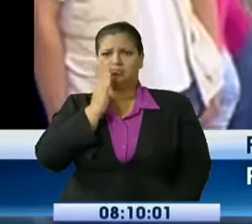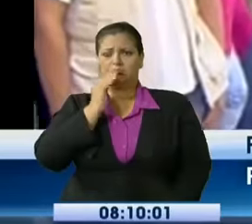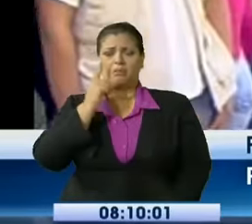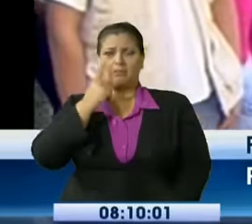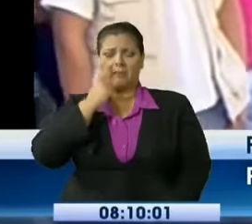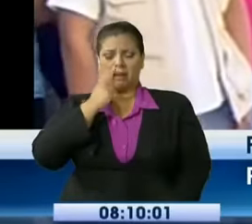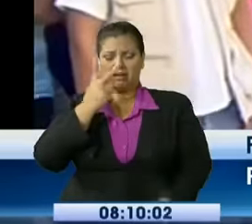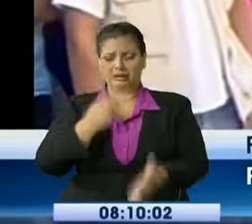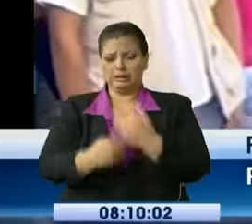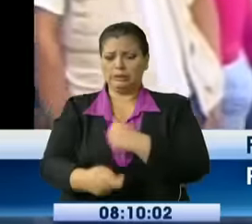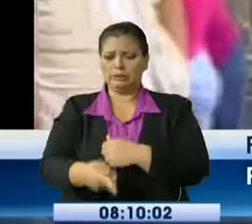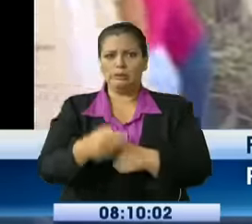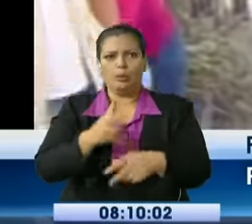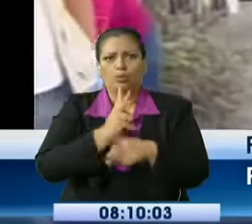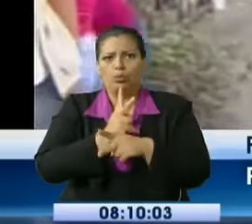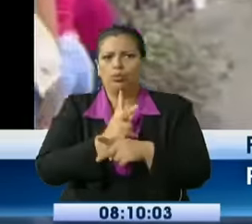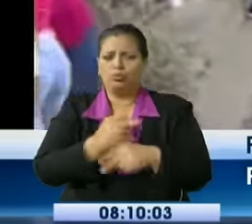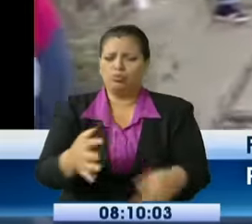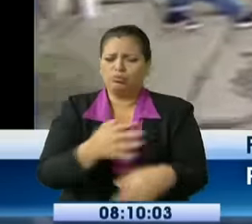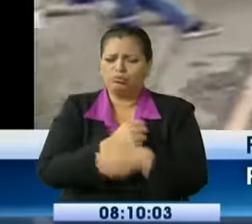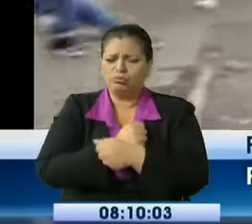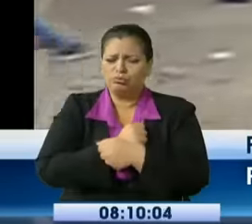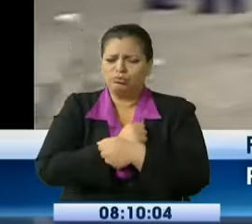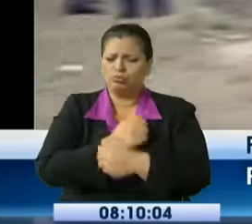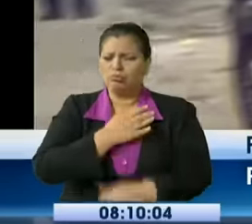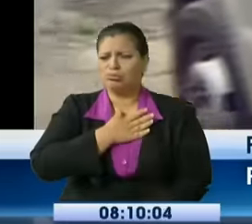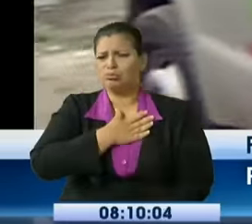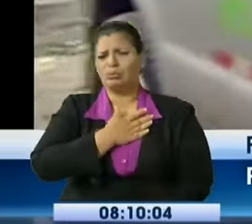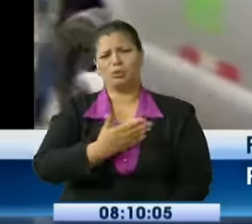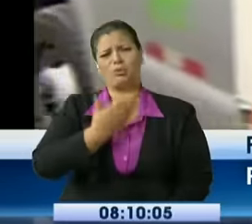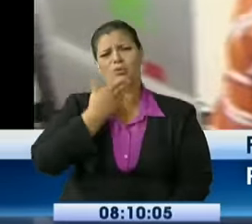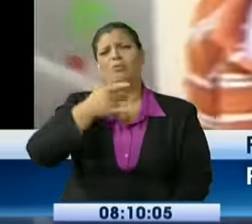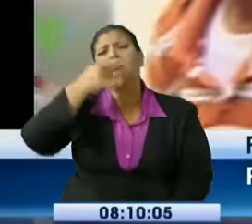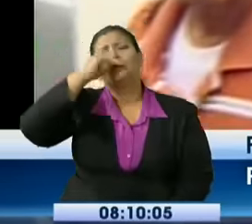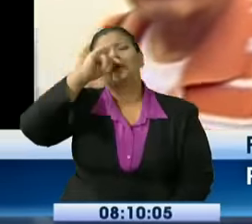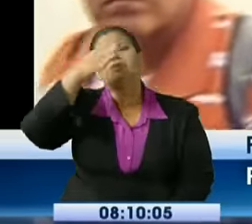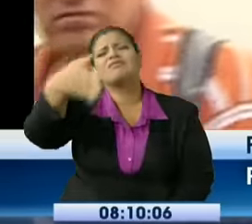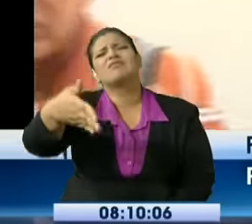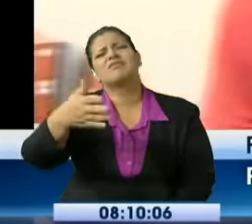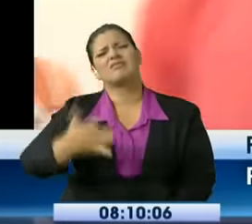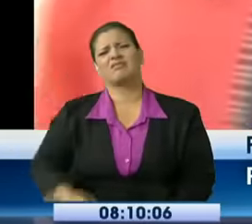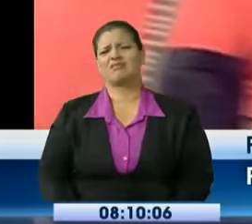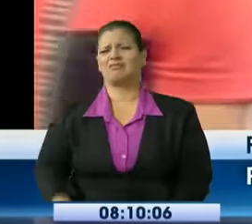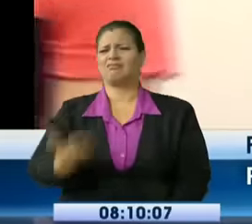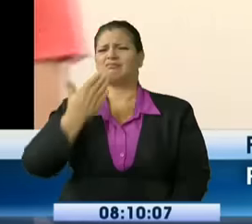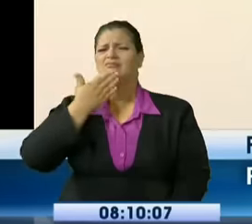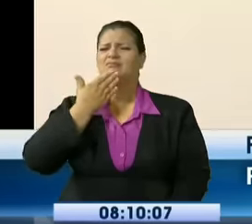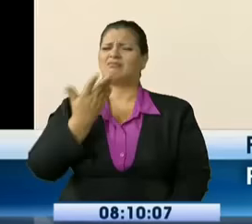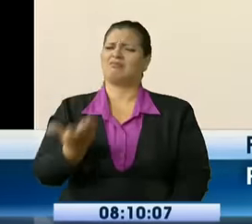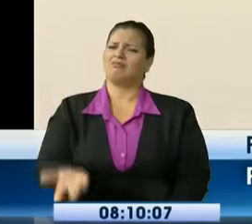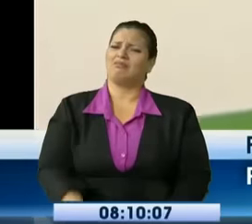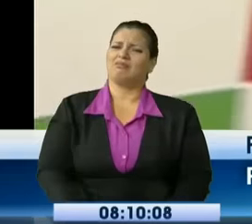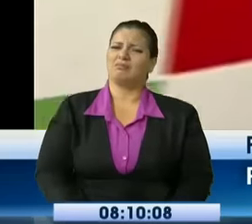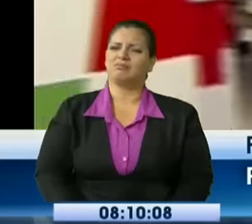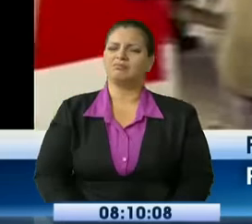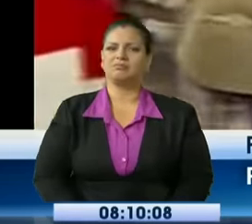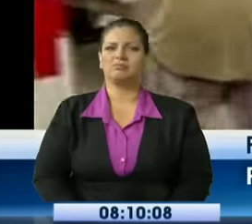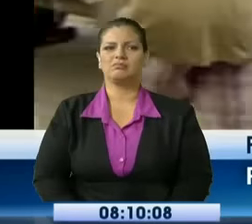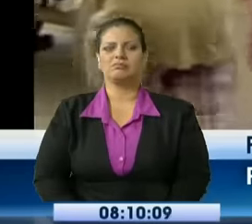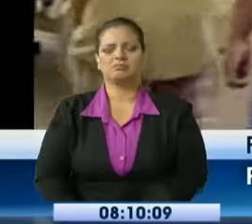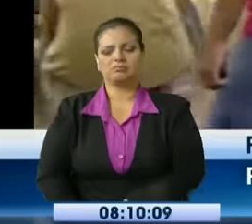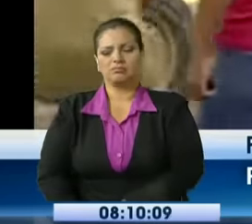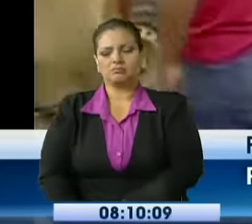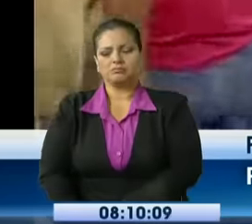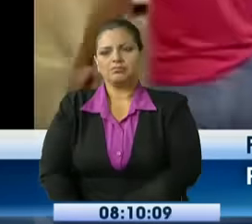su dolor en su propio corazón, pero no para tomar esa decisión tan y drásticamente verbal en una palabra. Entonces, digo, yo pienso, ¿no? Sea lo que